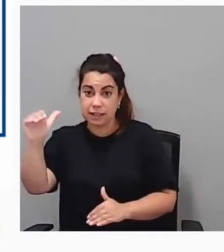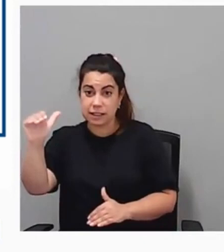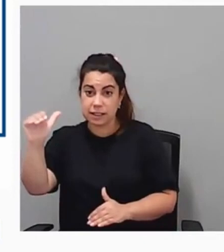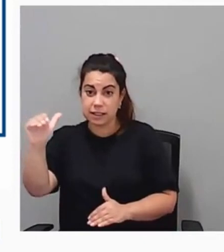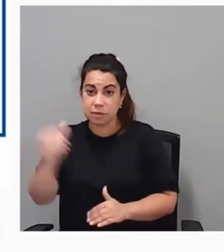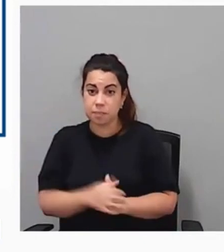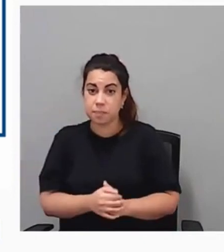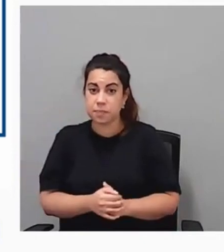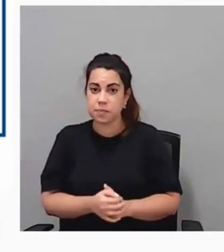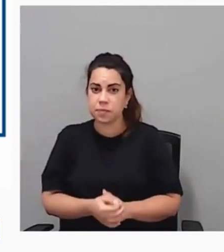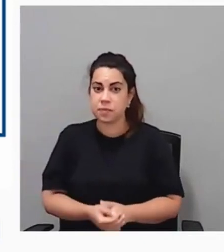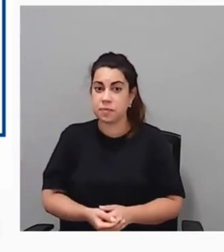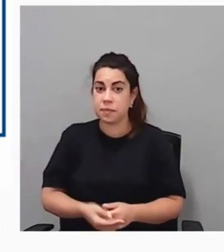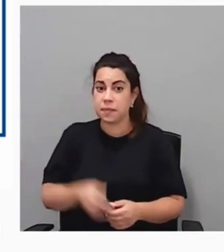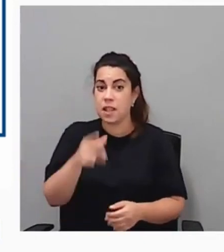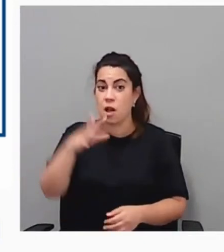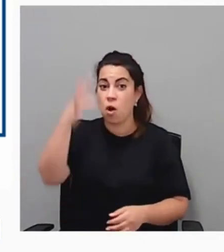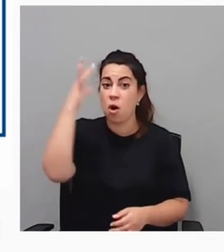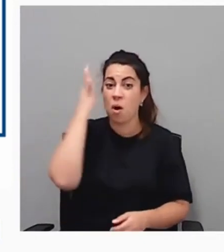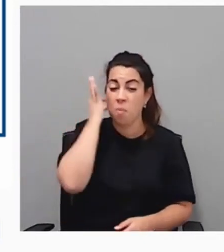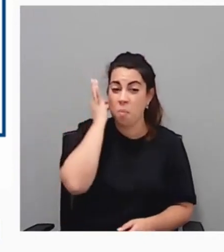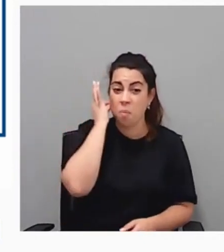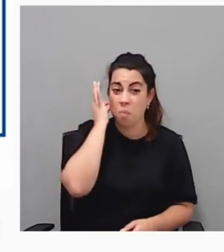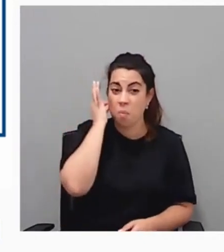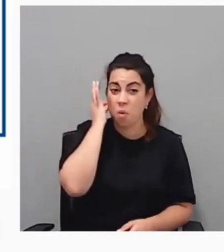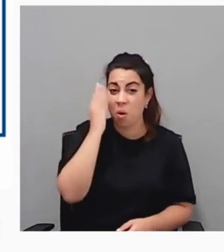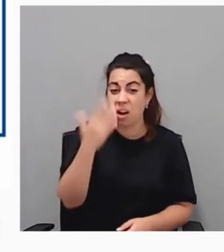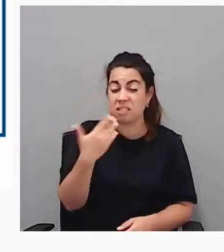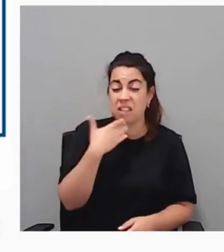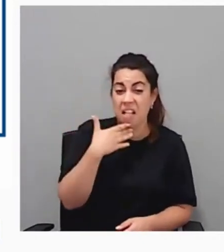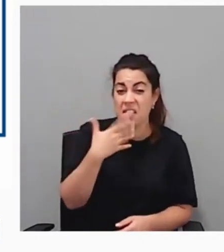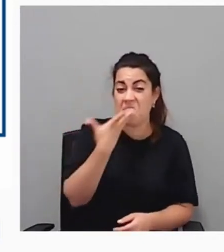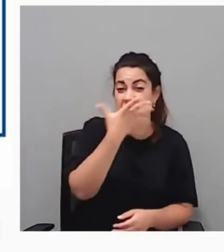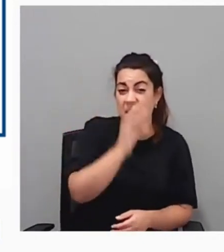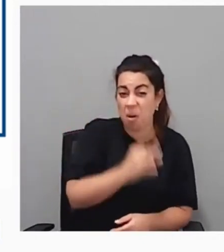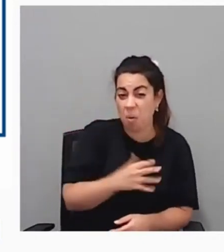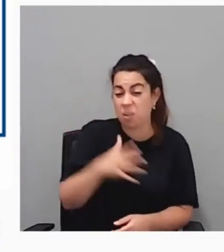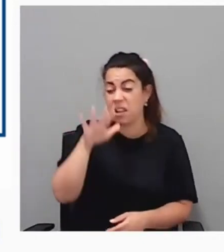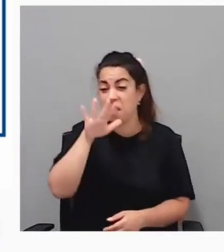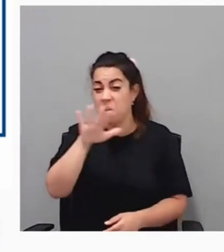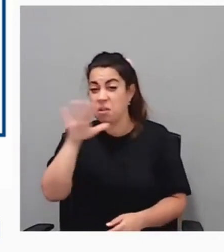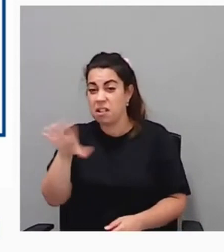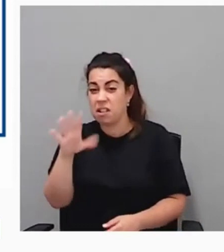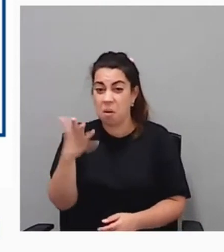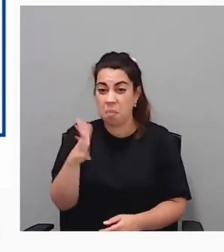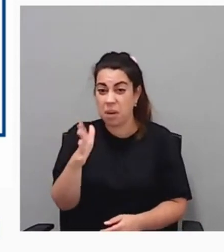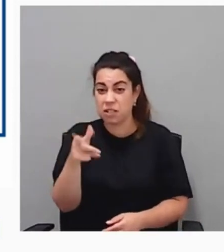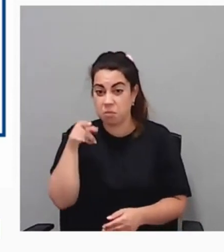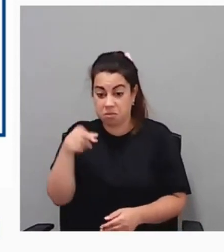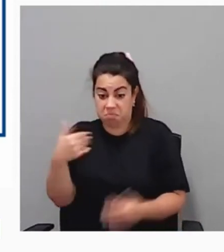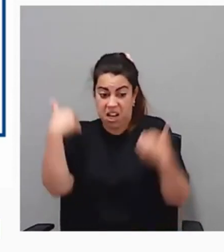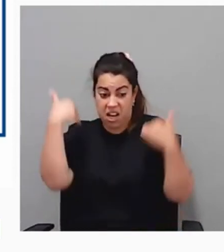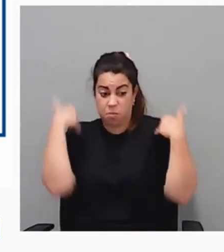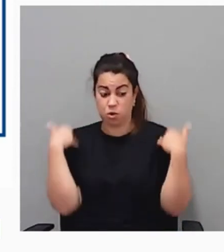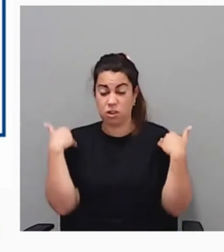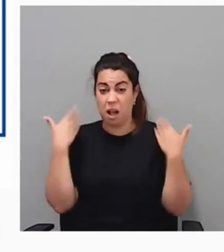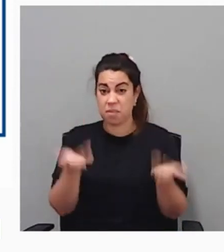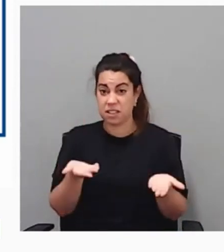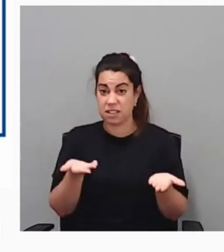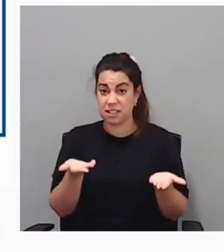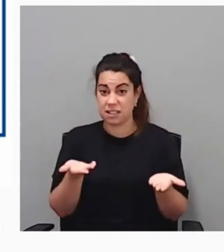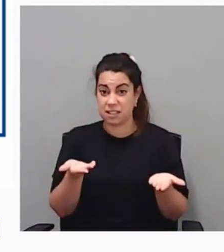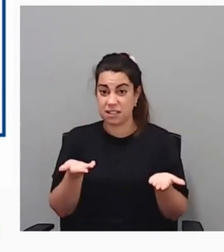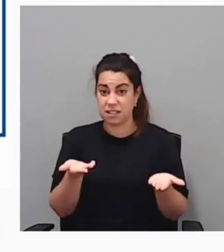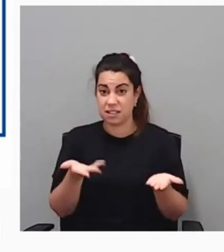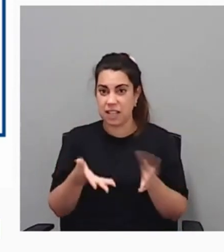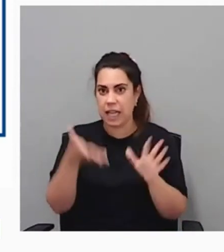mujeres de 50 a 55, de 60 años, están detrás de todas estas historias. Esto no son innovaciones de Silicon Valley, de un